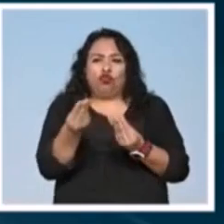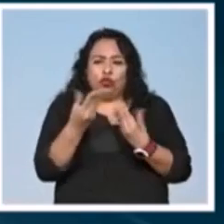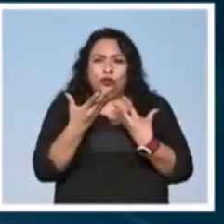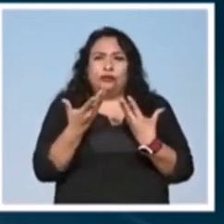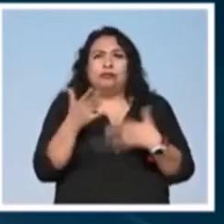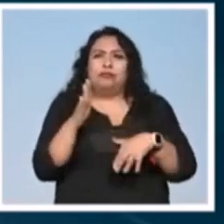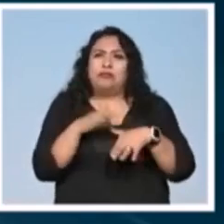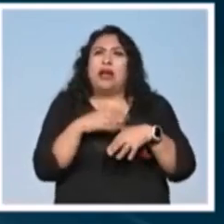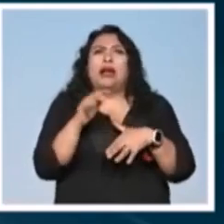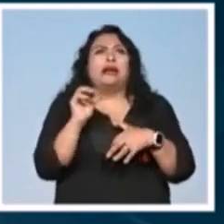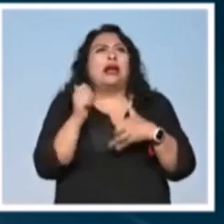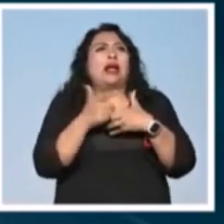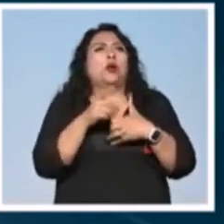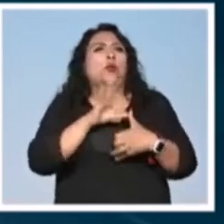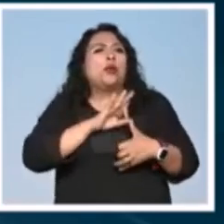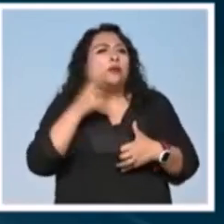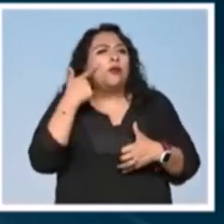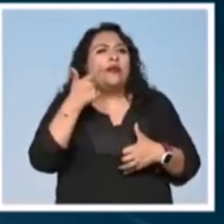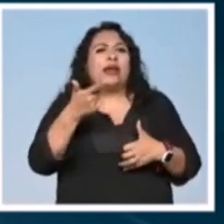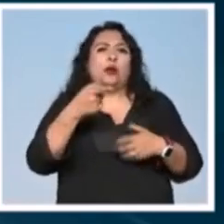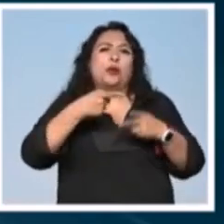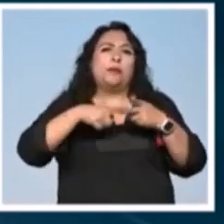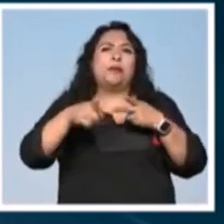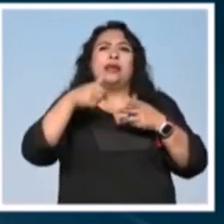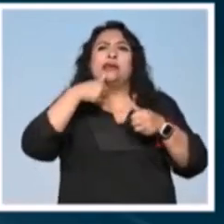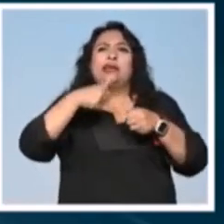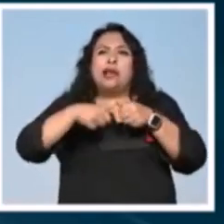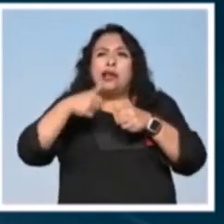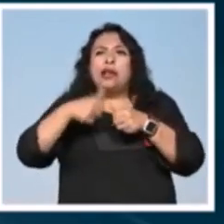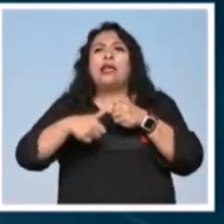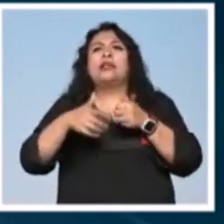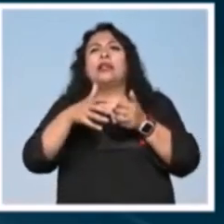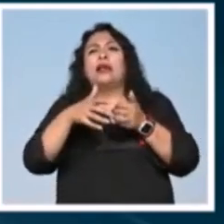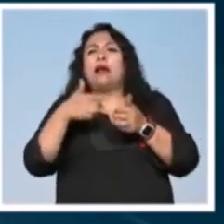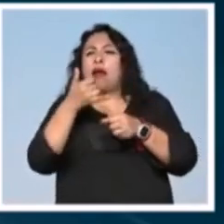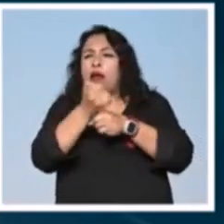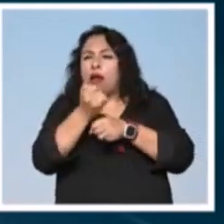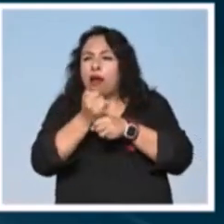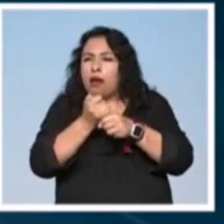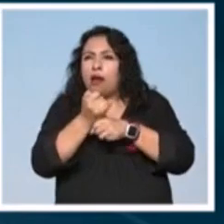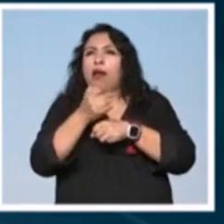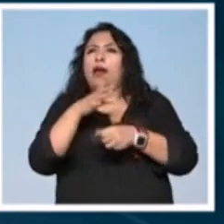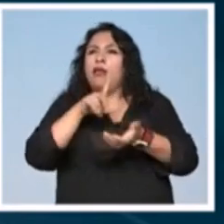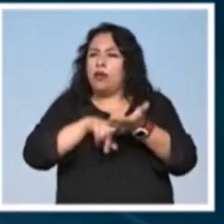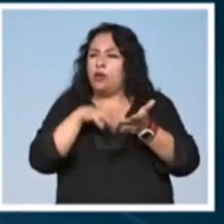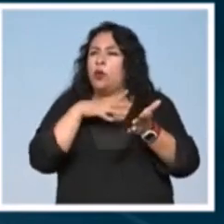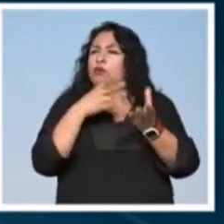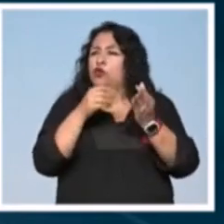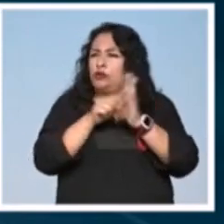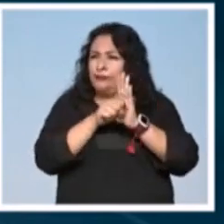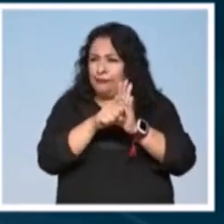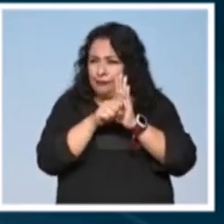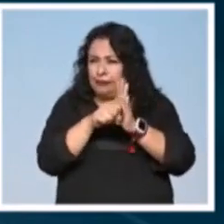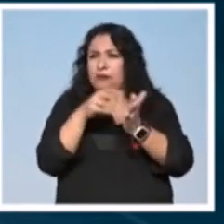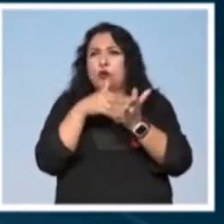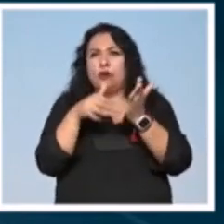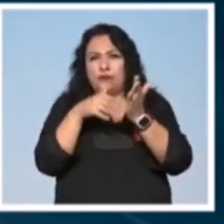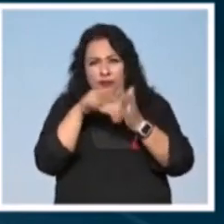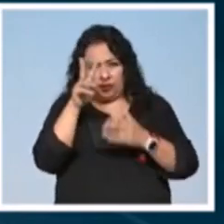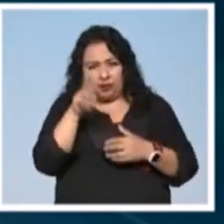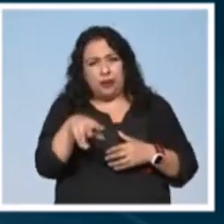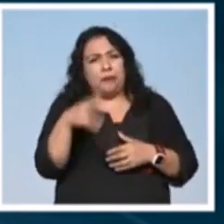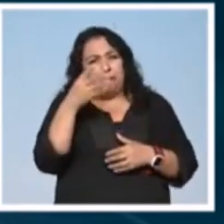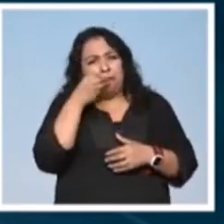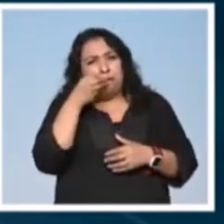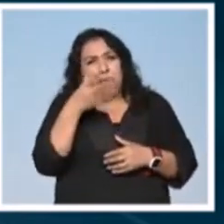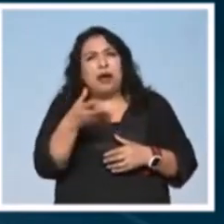mucho más allá de lo que podemos encontrar al principio de sus letras. Rascamos y siempre hay mucho simbolismo. Es una literatura realmente